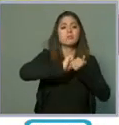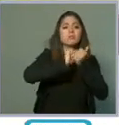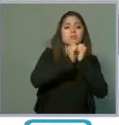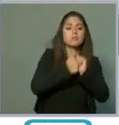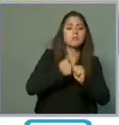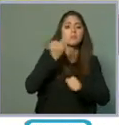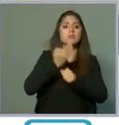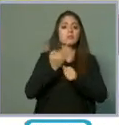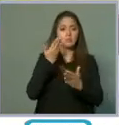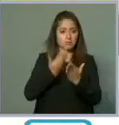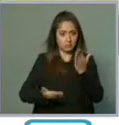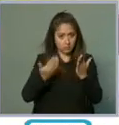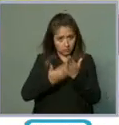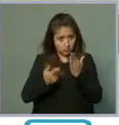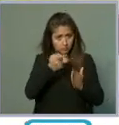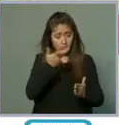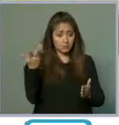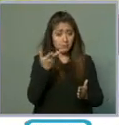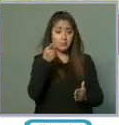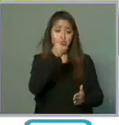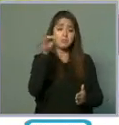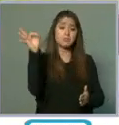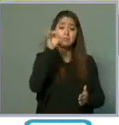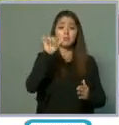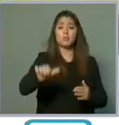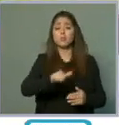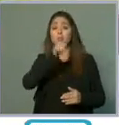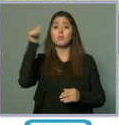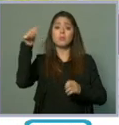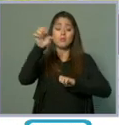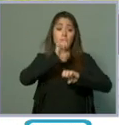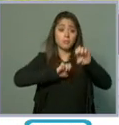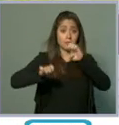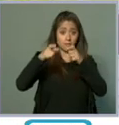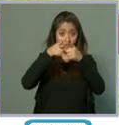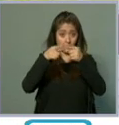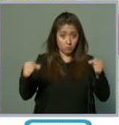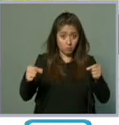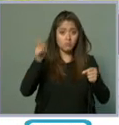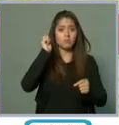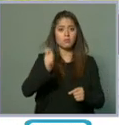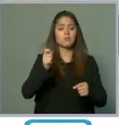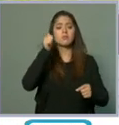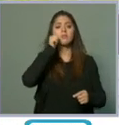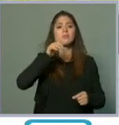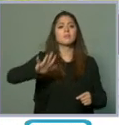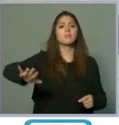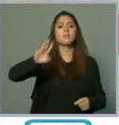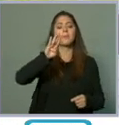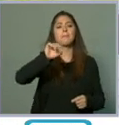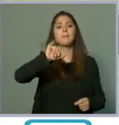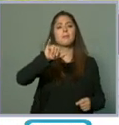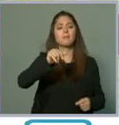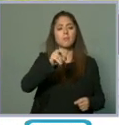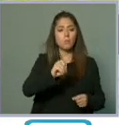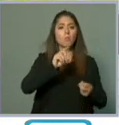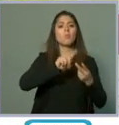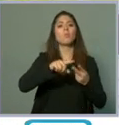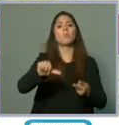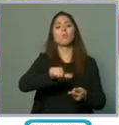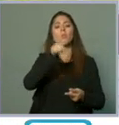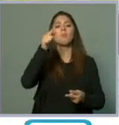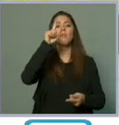en el presente. Por algo, muchas empresas japonesas están presentes en el área del Bajío, siempre han estado presentes